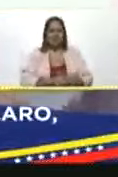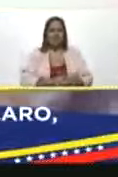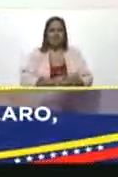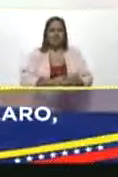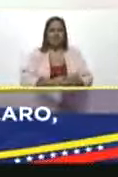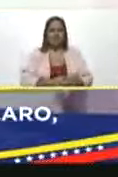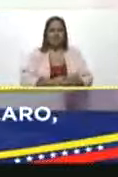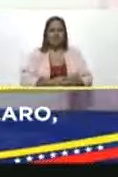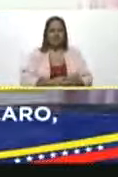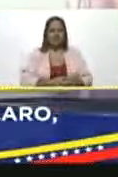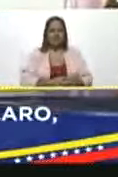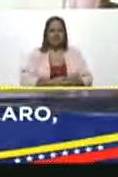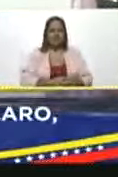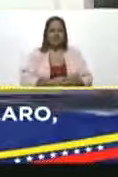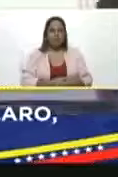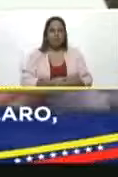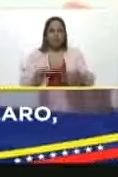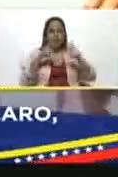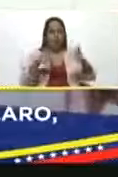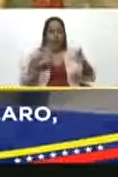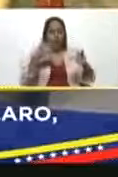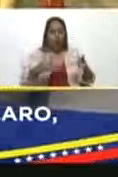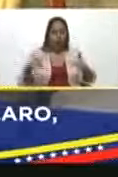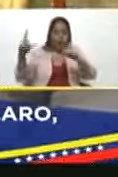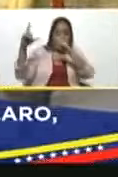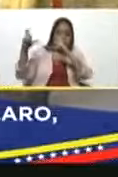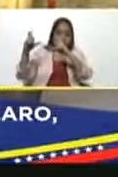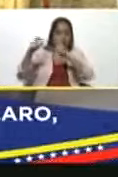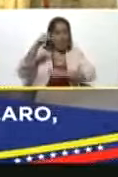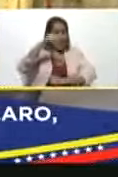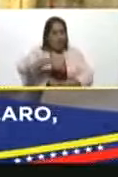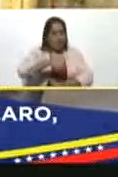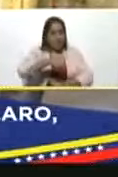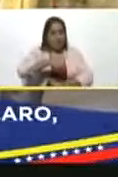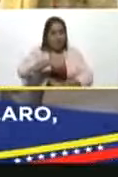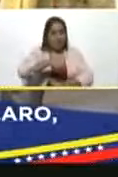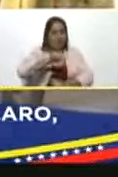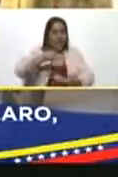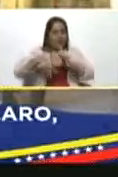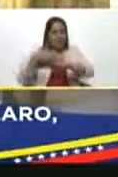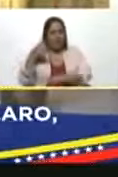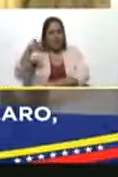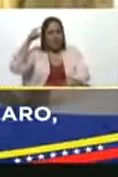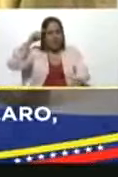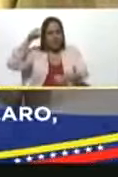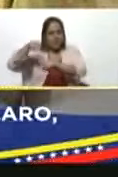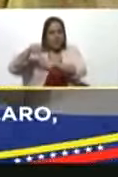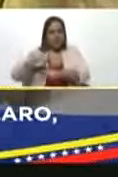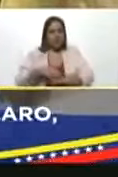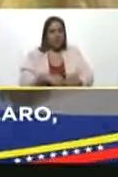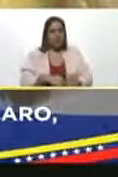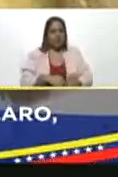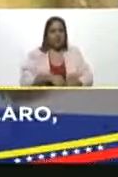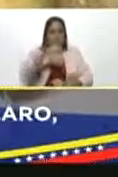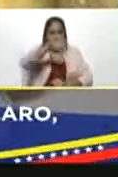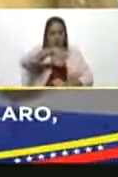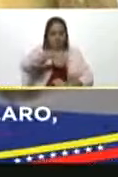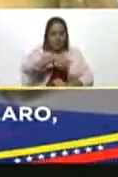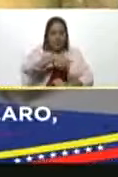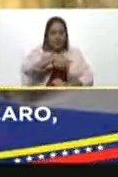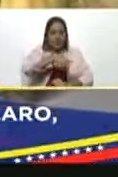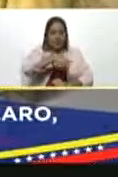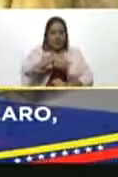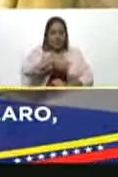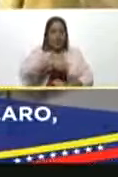Bueno, y de aquí ya nos vamos a tomar la foto, pero de aquí vámonos directo. Desde aquí vengo